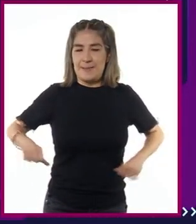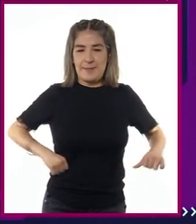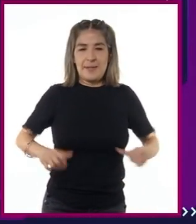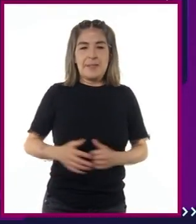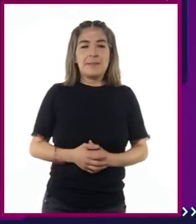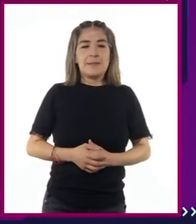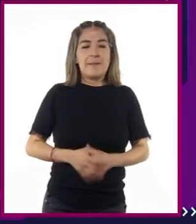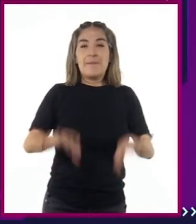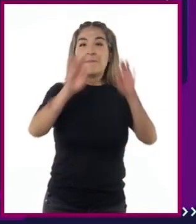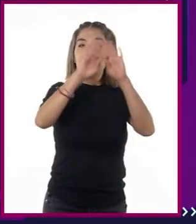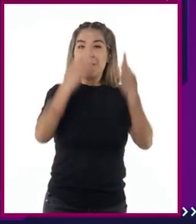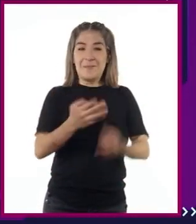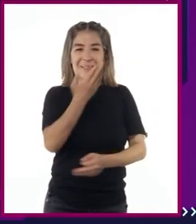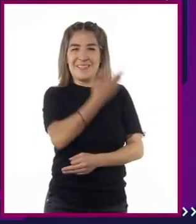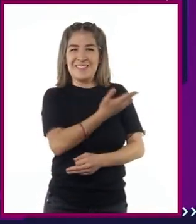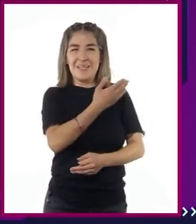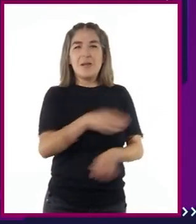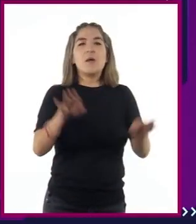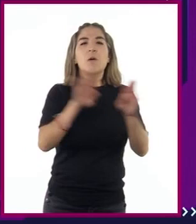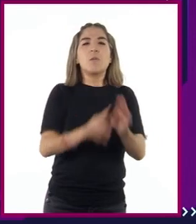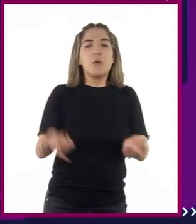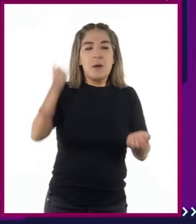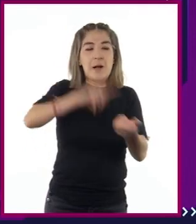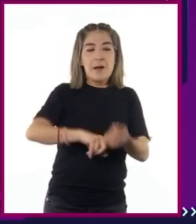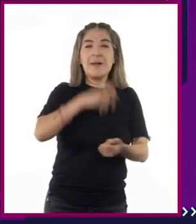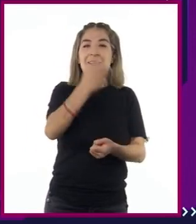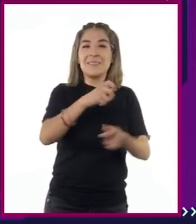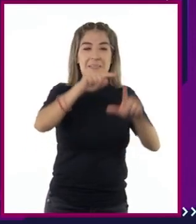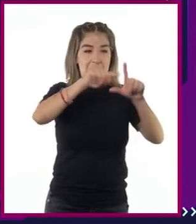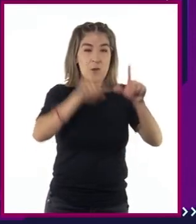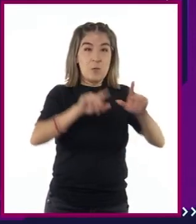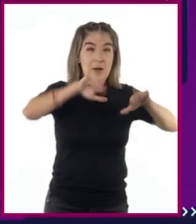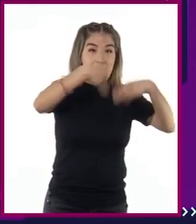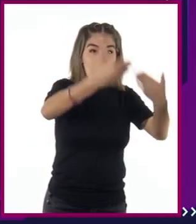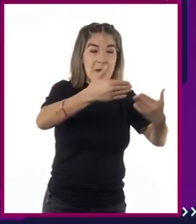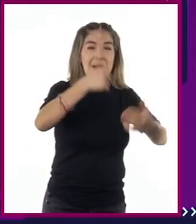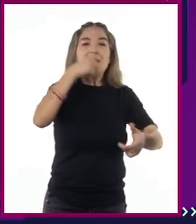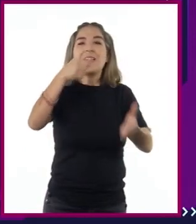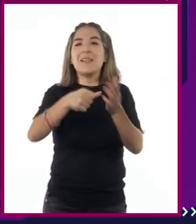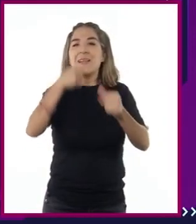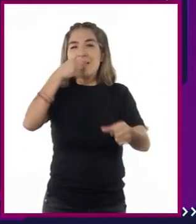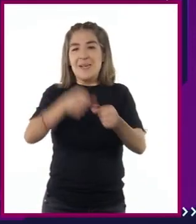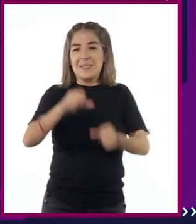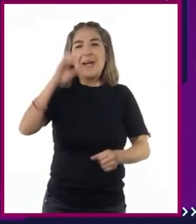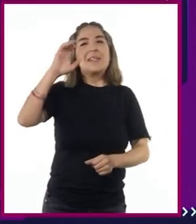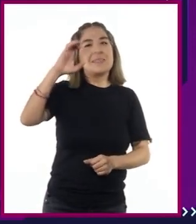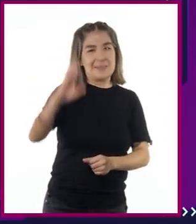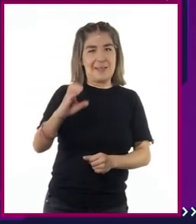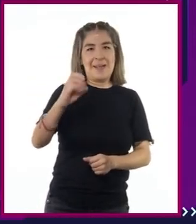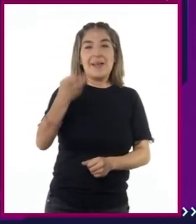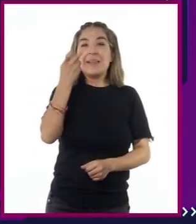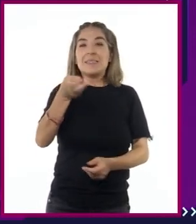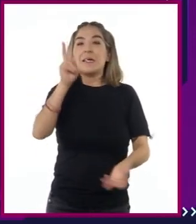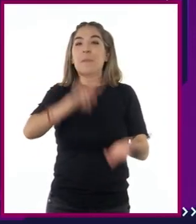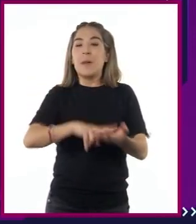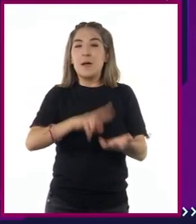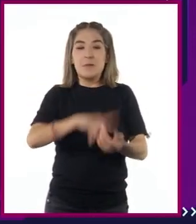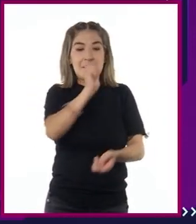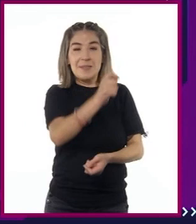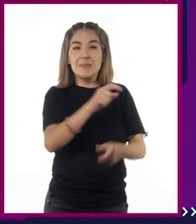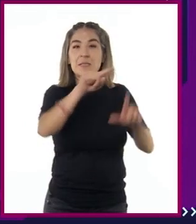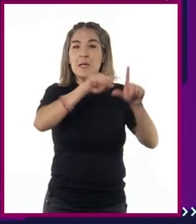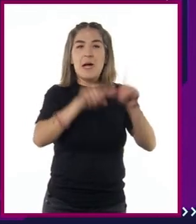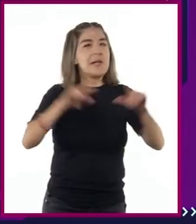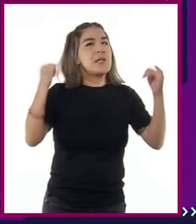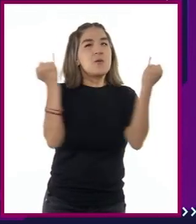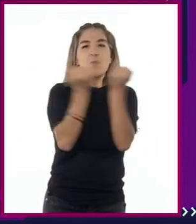la figura, el ángulo exterior indicado es C, por lo que el valor del ángulo buscado